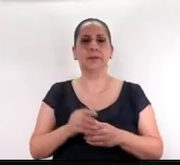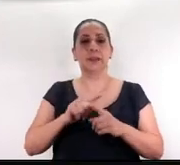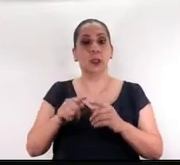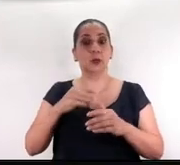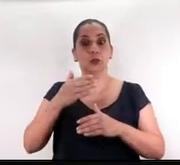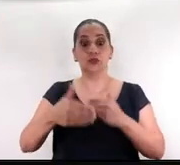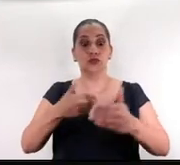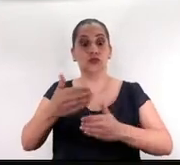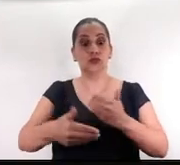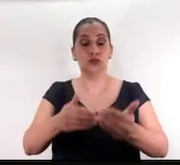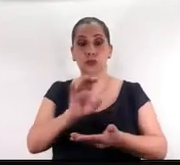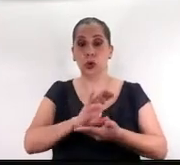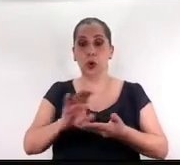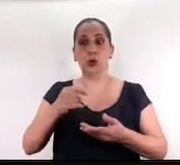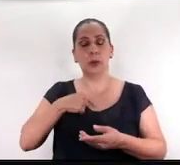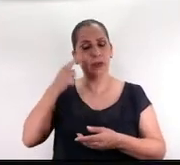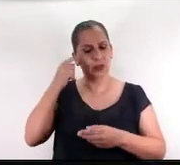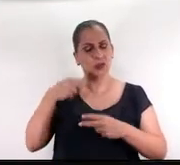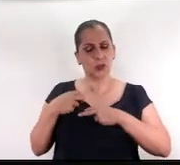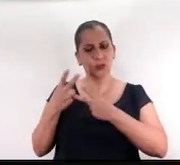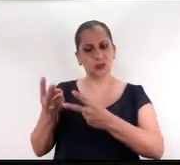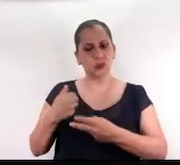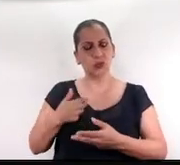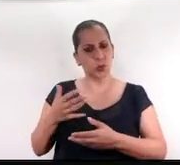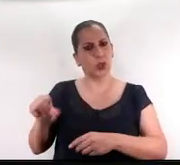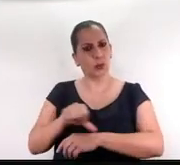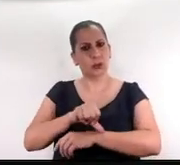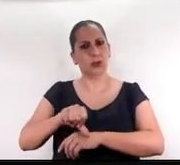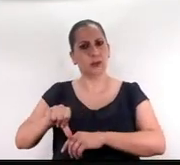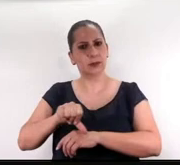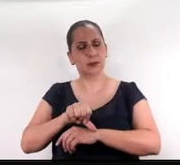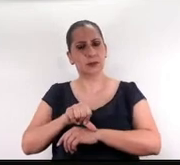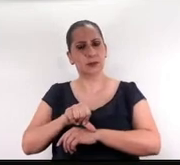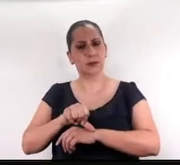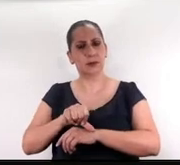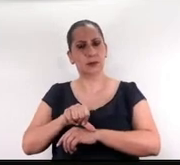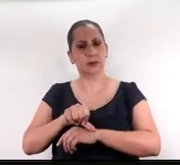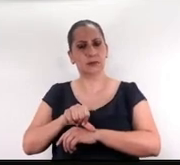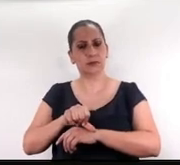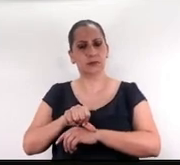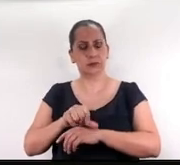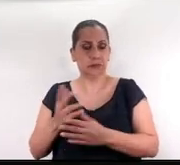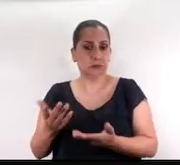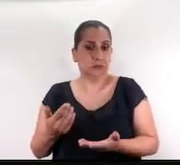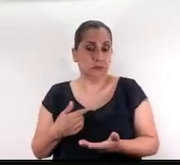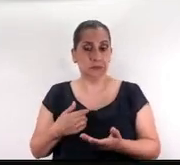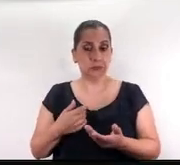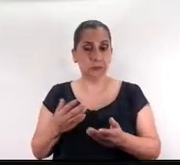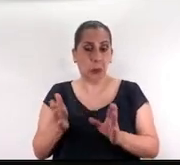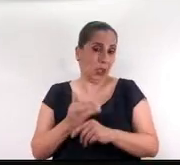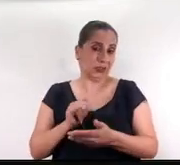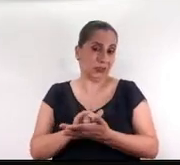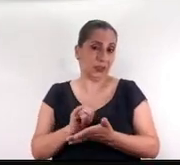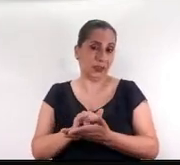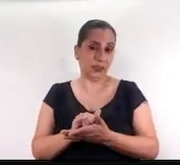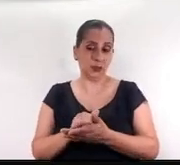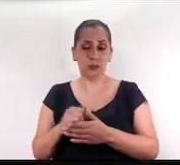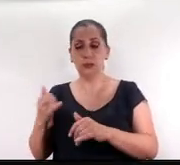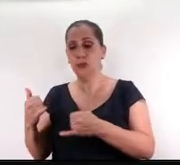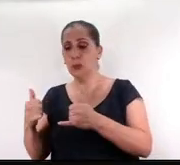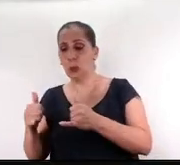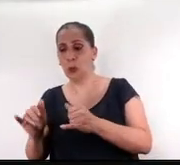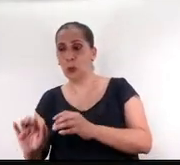todo el colegio pensé que mi vocación era ser arquitecto. Y pasaba en eso, entre el